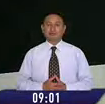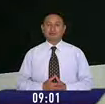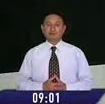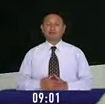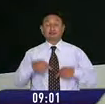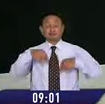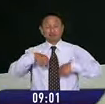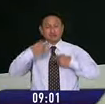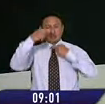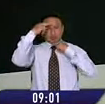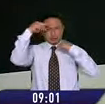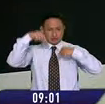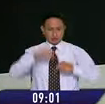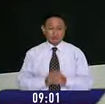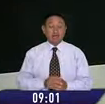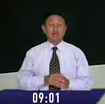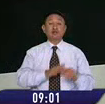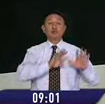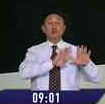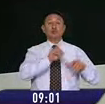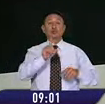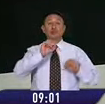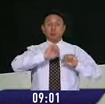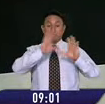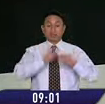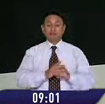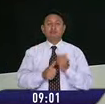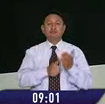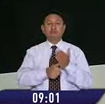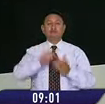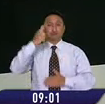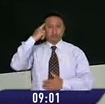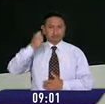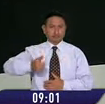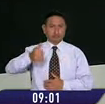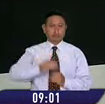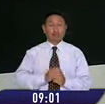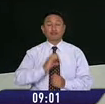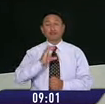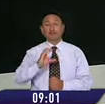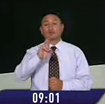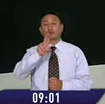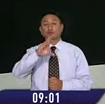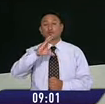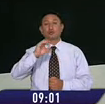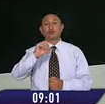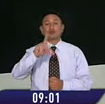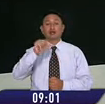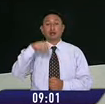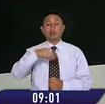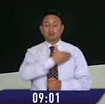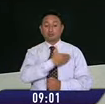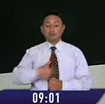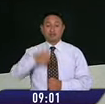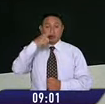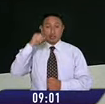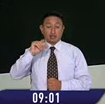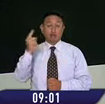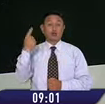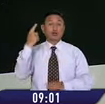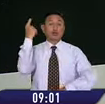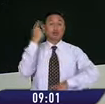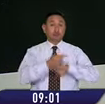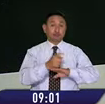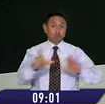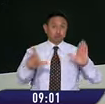Vamos con algunas reacciones de 1 de la mañana. Según el ministro de Gobierno, Henry Cucalón, el presidente Guillermo Lasso solo podrá promulgar decretos